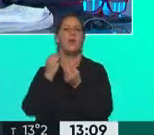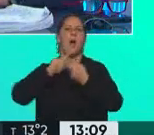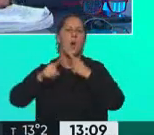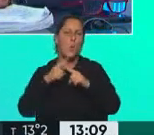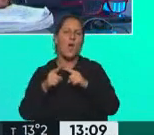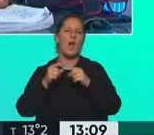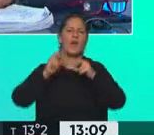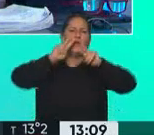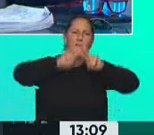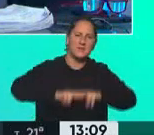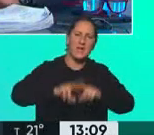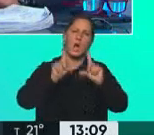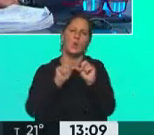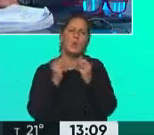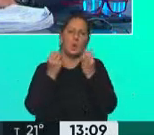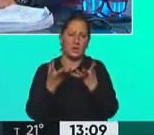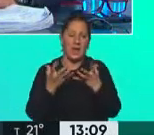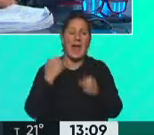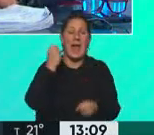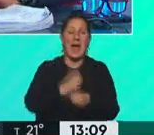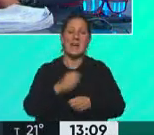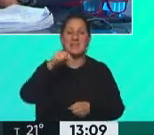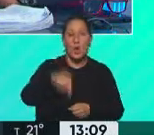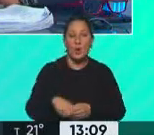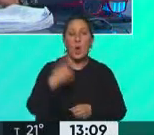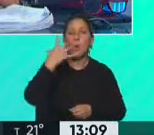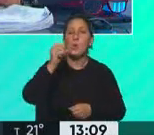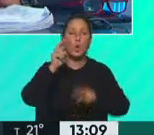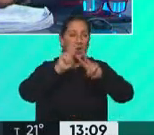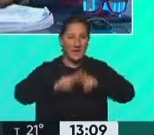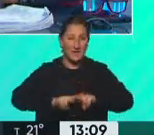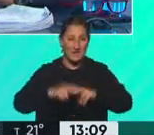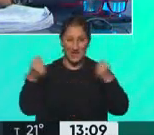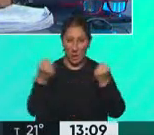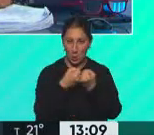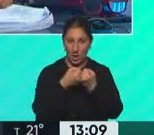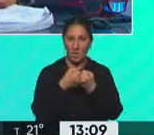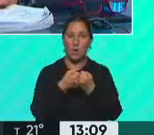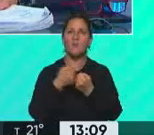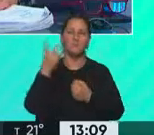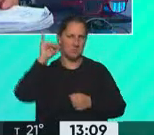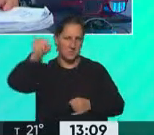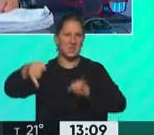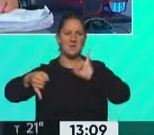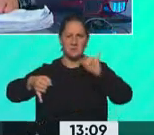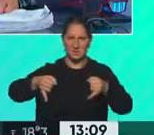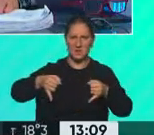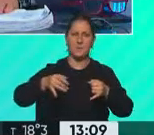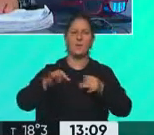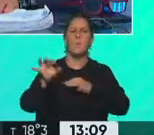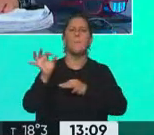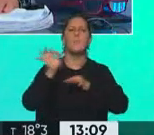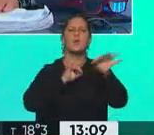que habría que realizar los números por lo que hasta ahora lo único que se realizaría y ya hay acuerdo de las dos partes es la proyección de